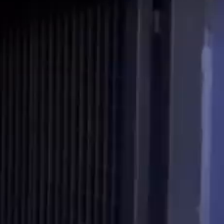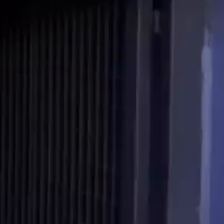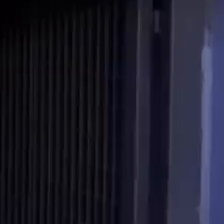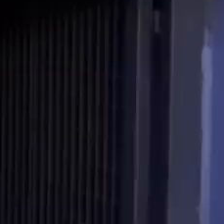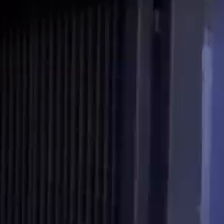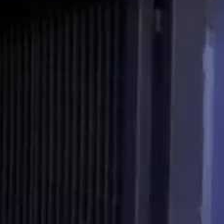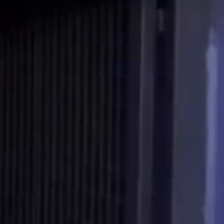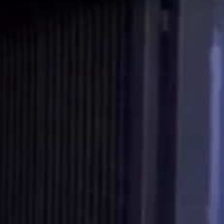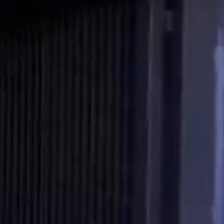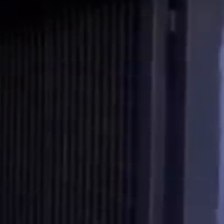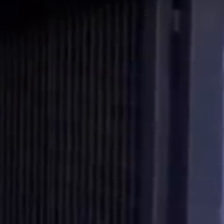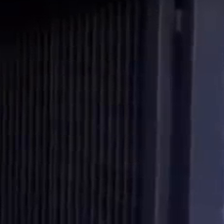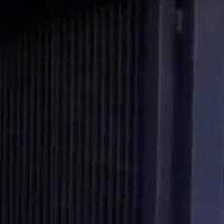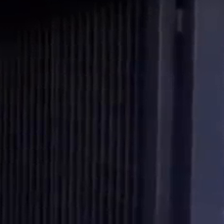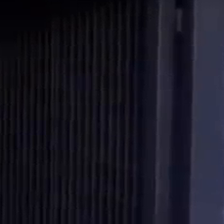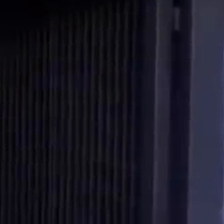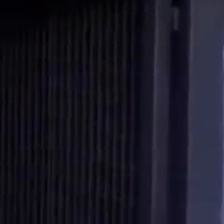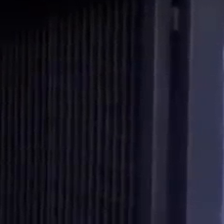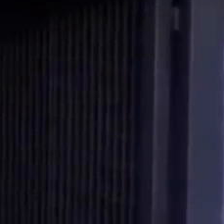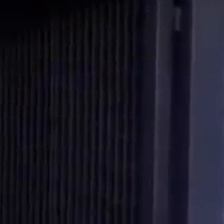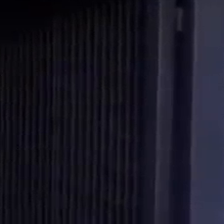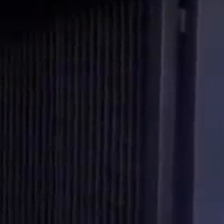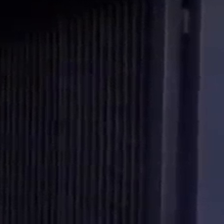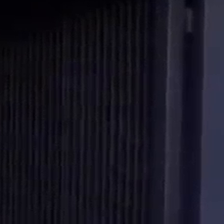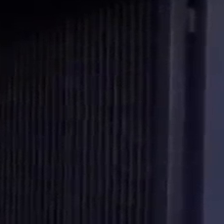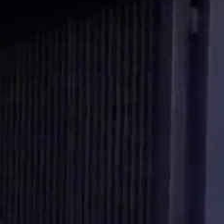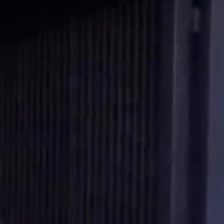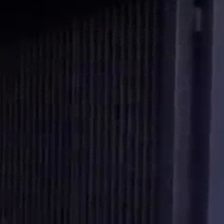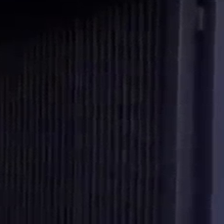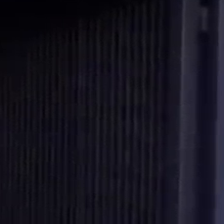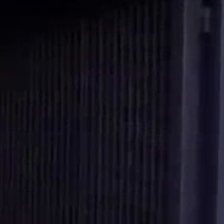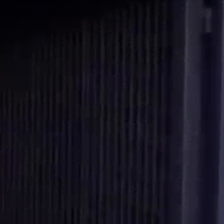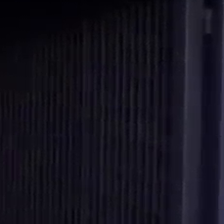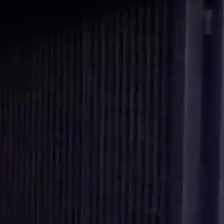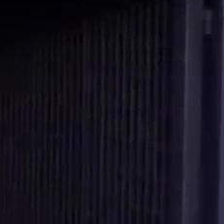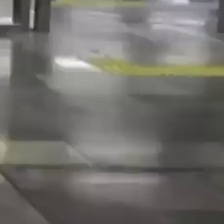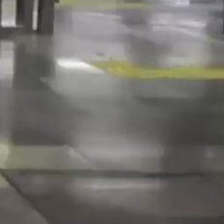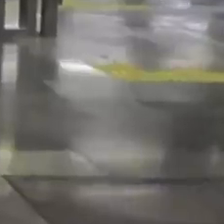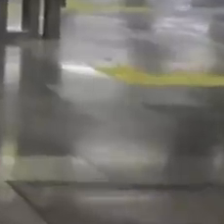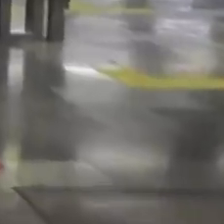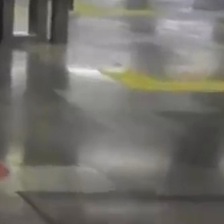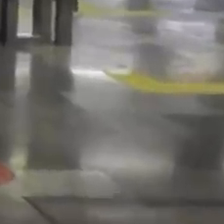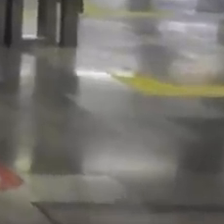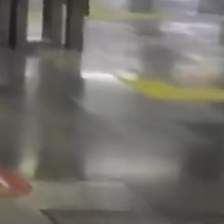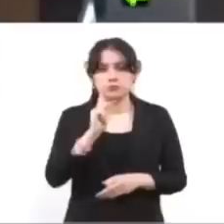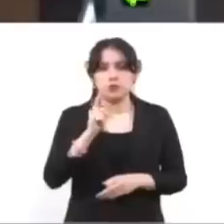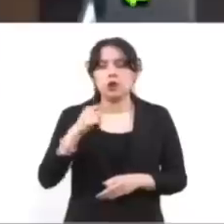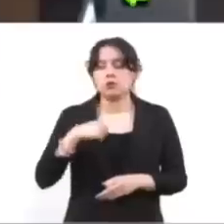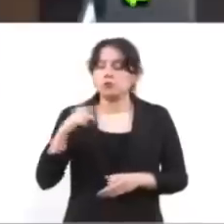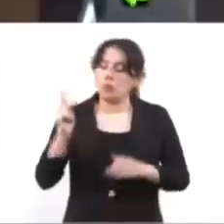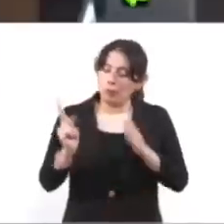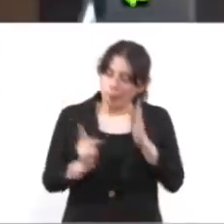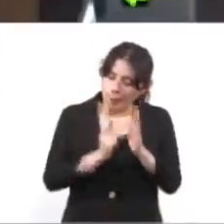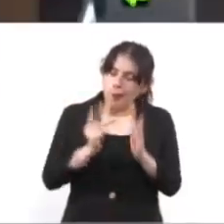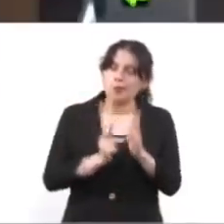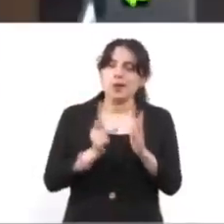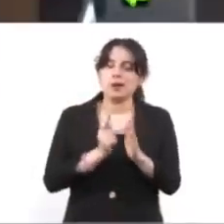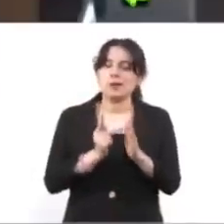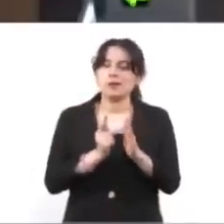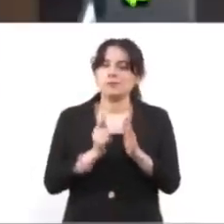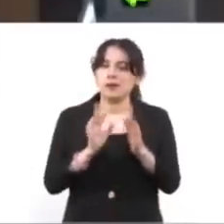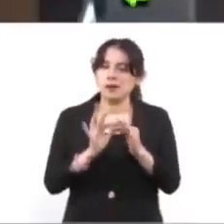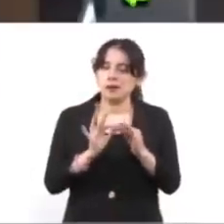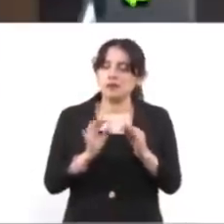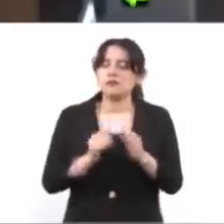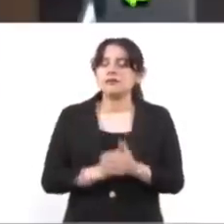los usuarios. En este momento está en el periodo de pruebas para que, repito nuevamente, alrededor del 15 de enero ya